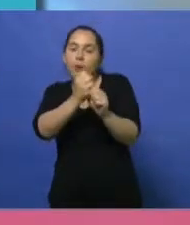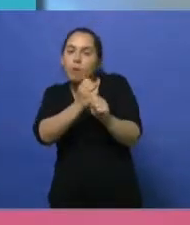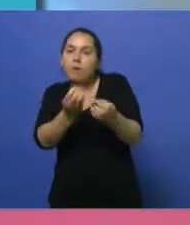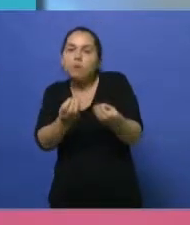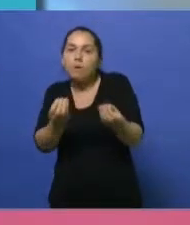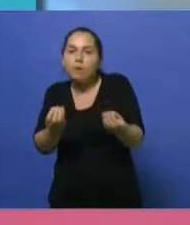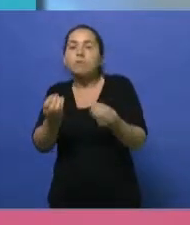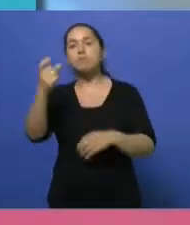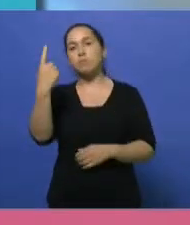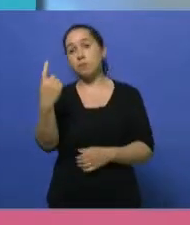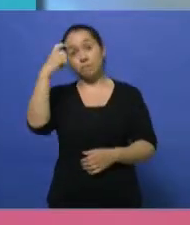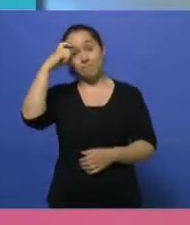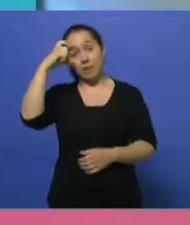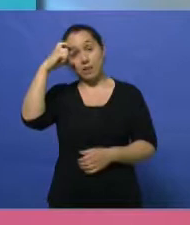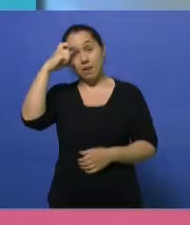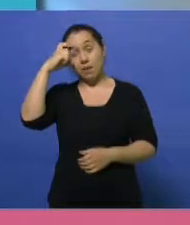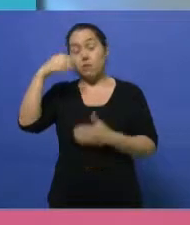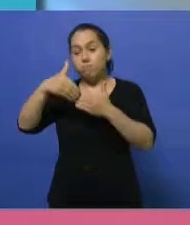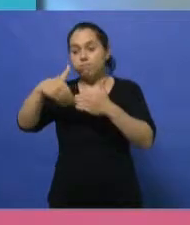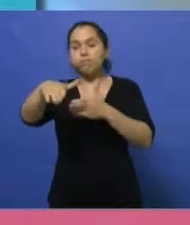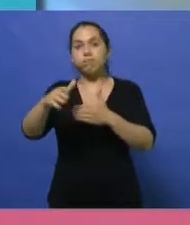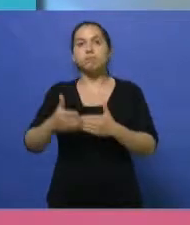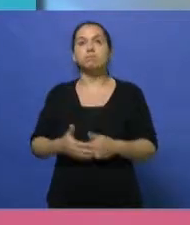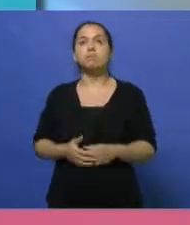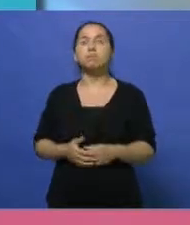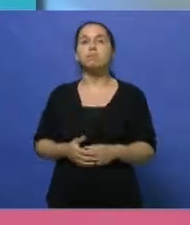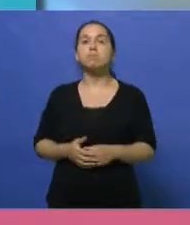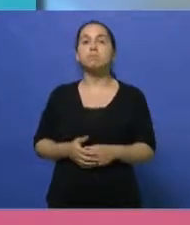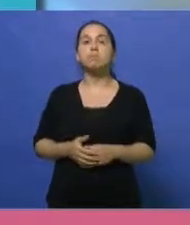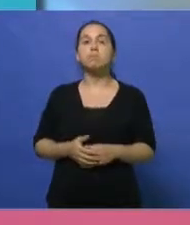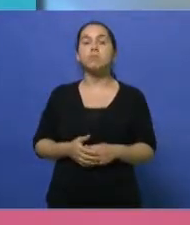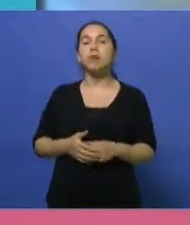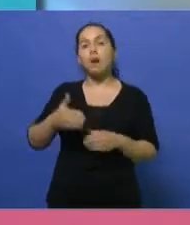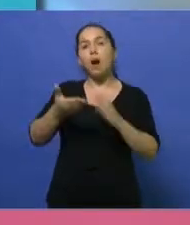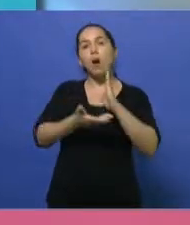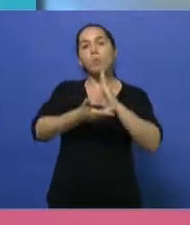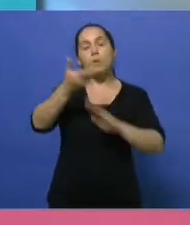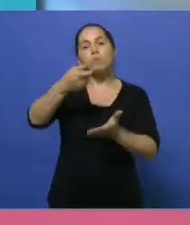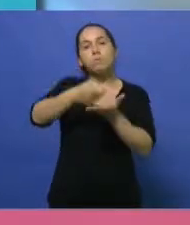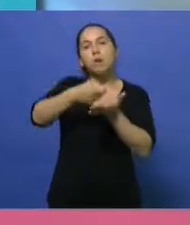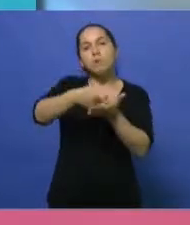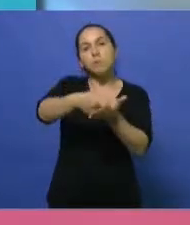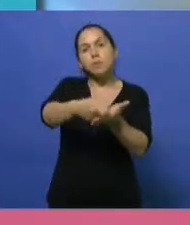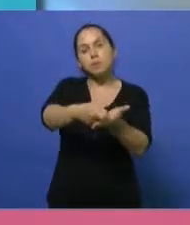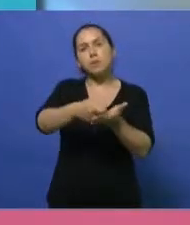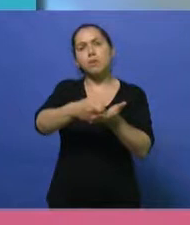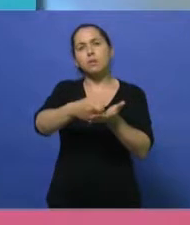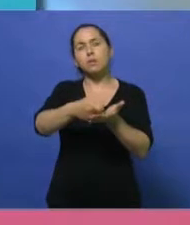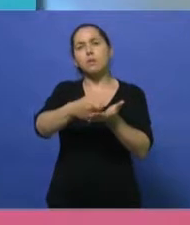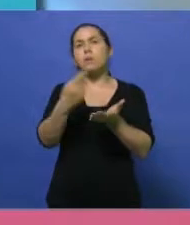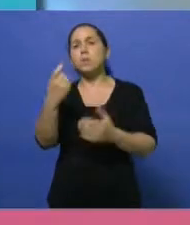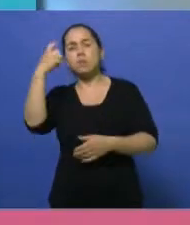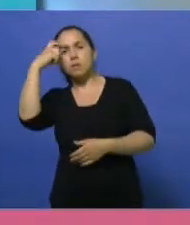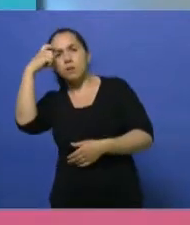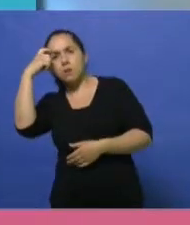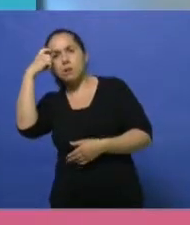Desde el 1 de enero, vamos a pagar, además de todos estos aumentos, a partir del 1 de enero, no sé si va a ir junto con la boleta, acá